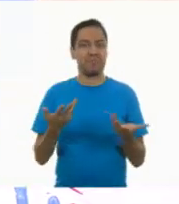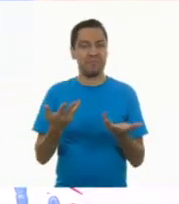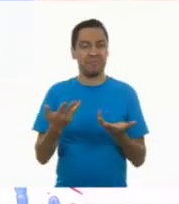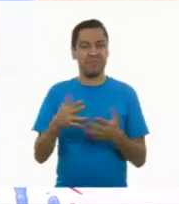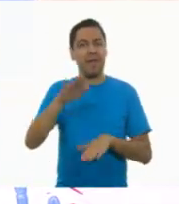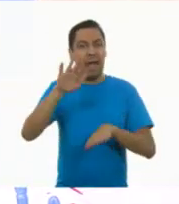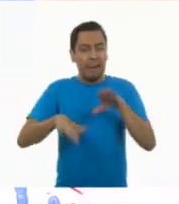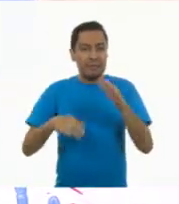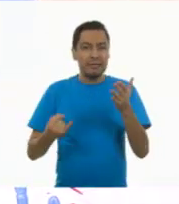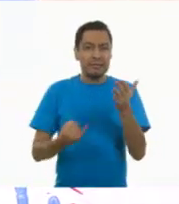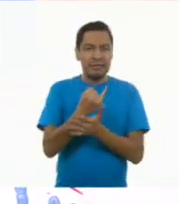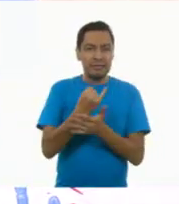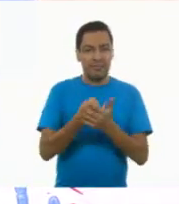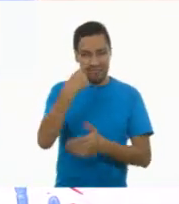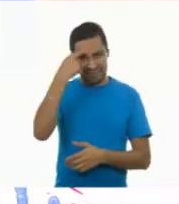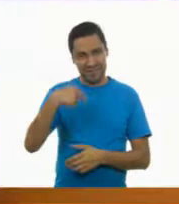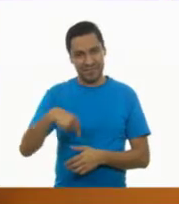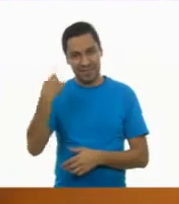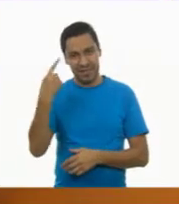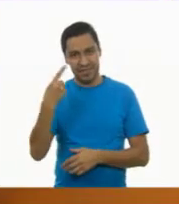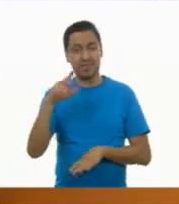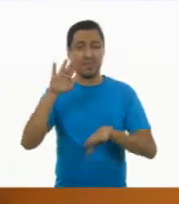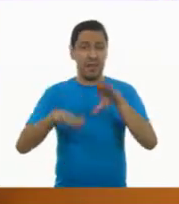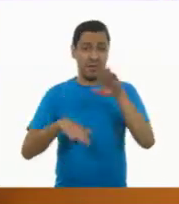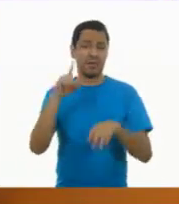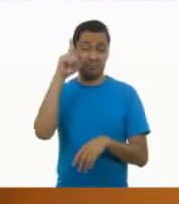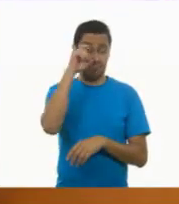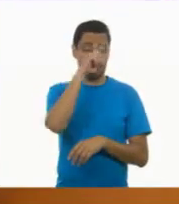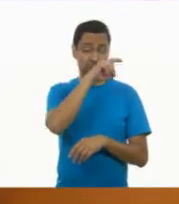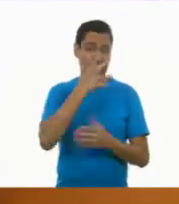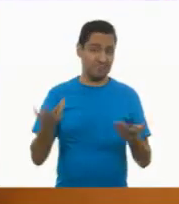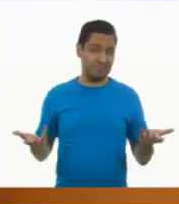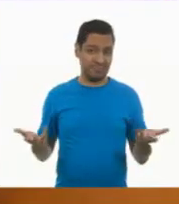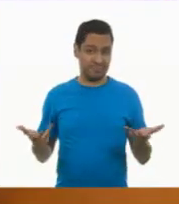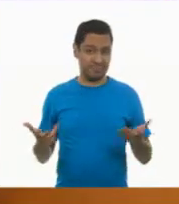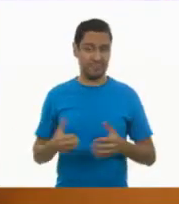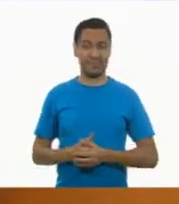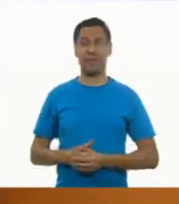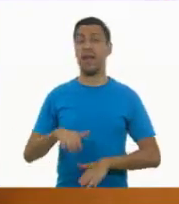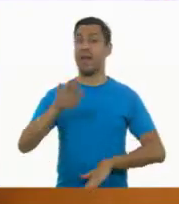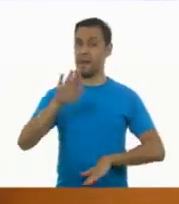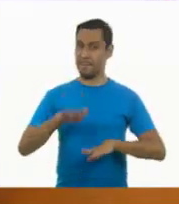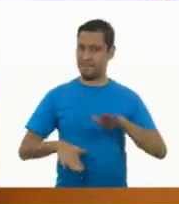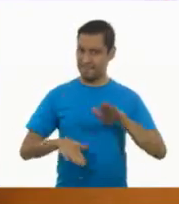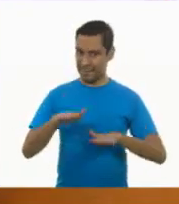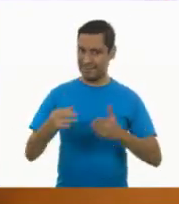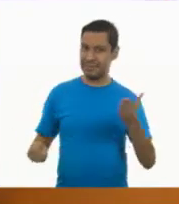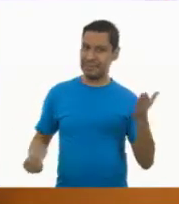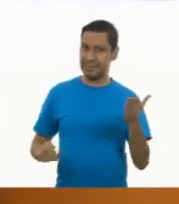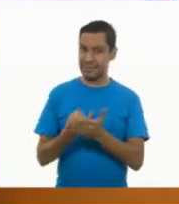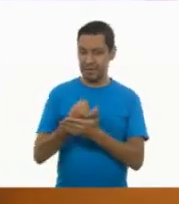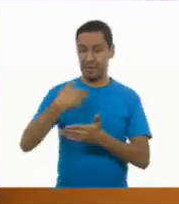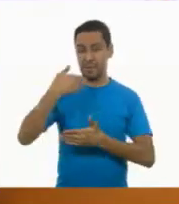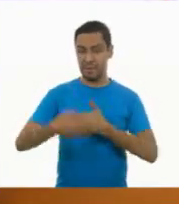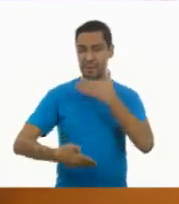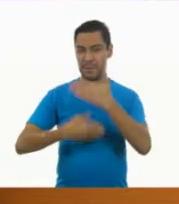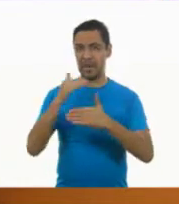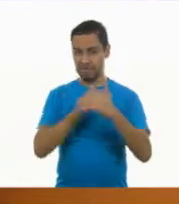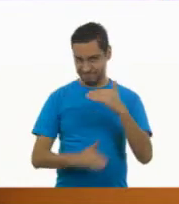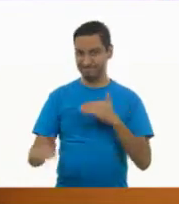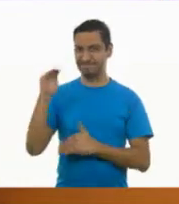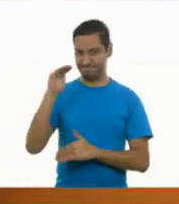Algunas decisiones son fáciles y otras no tanto. Aunque algunas decisiones nos llevan a tener éxito en